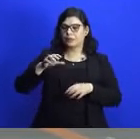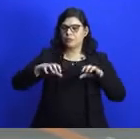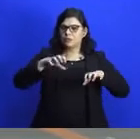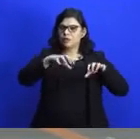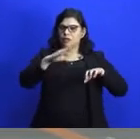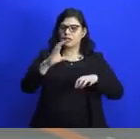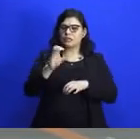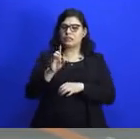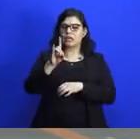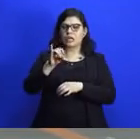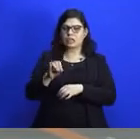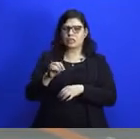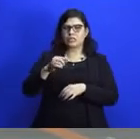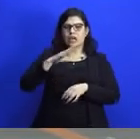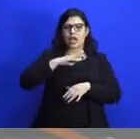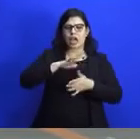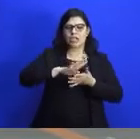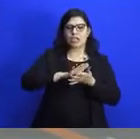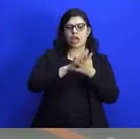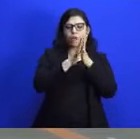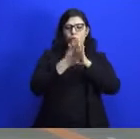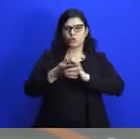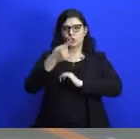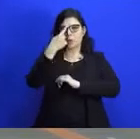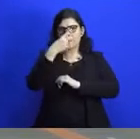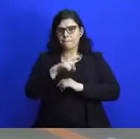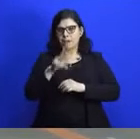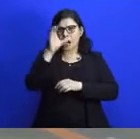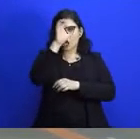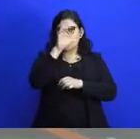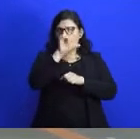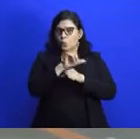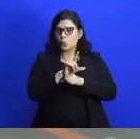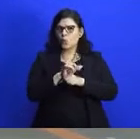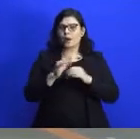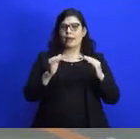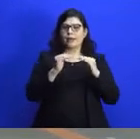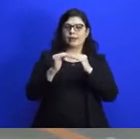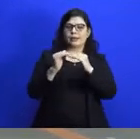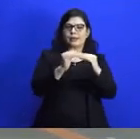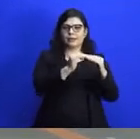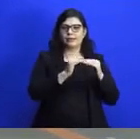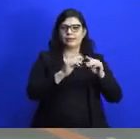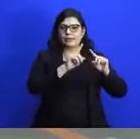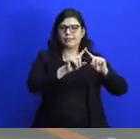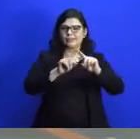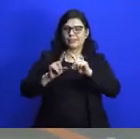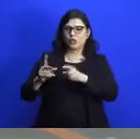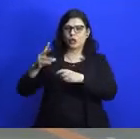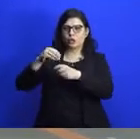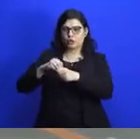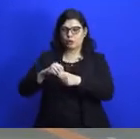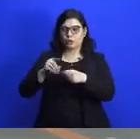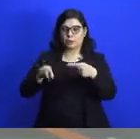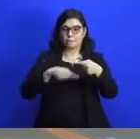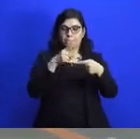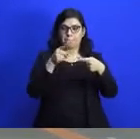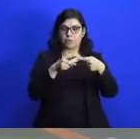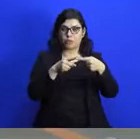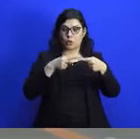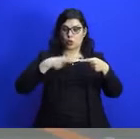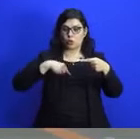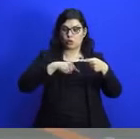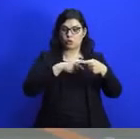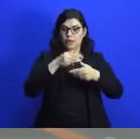constante para fortalecer la cultura de diversidad, equidad e inclusión. Algunos ejemplos son: primero, promovemos